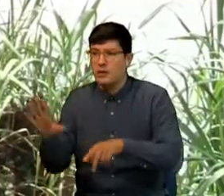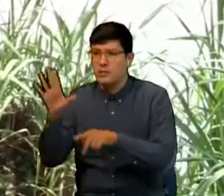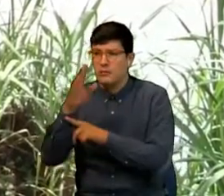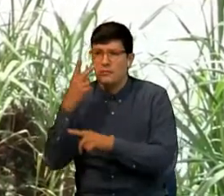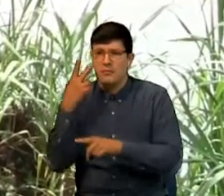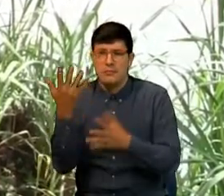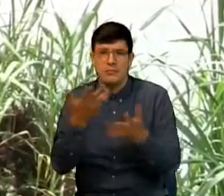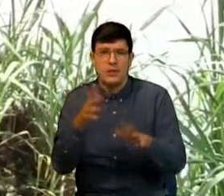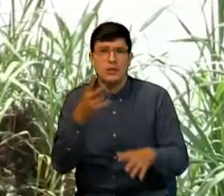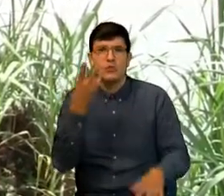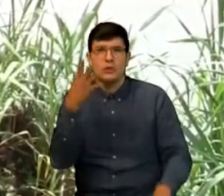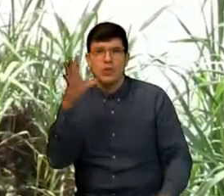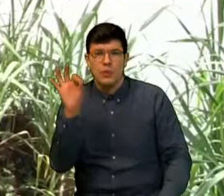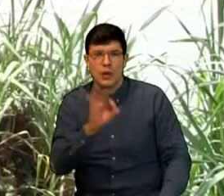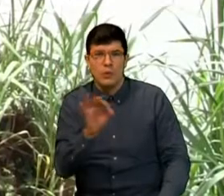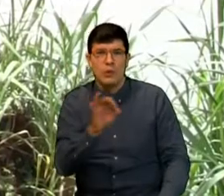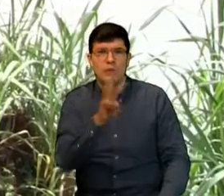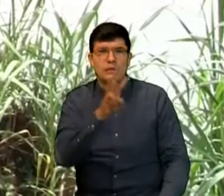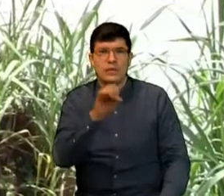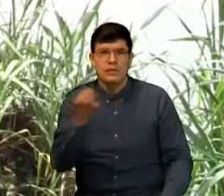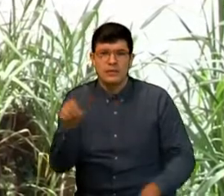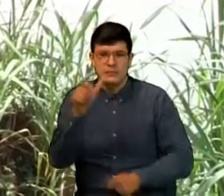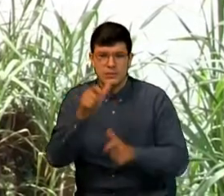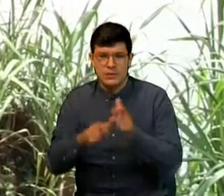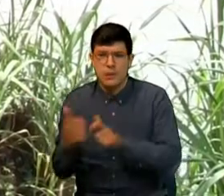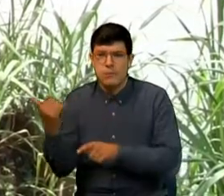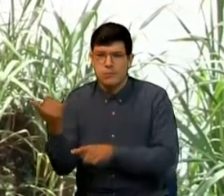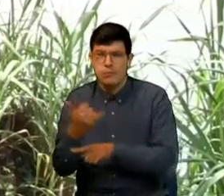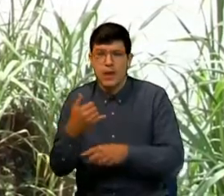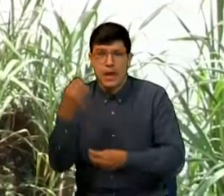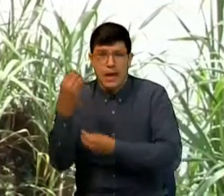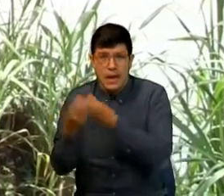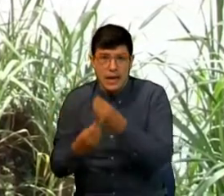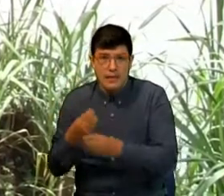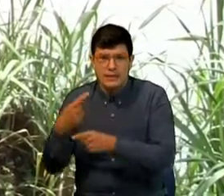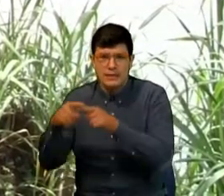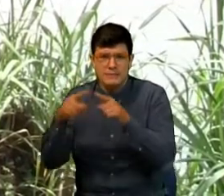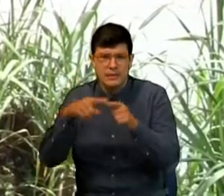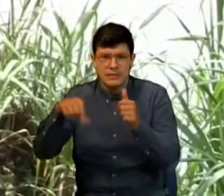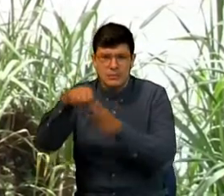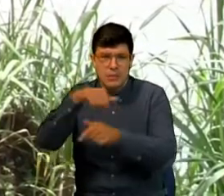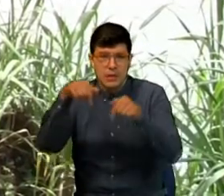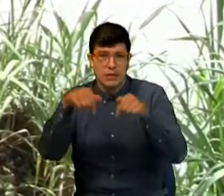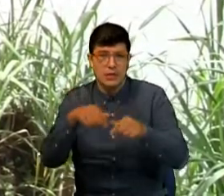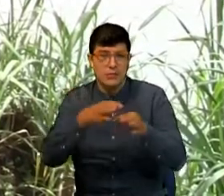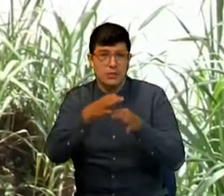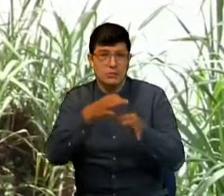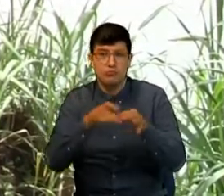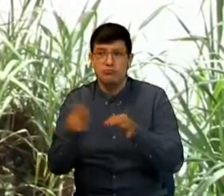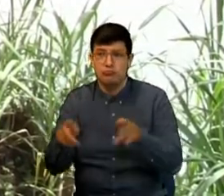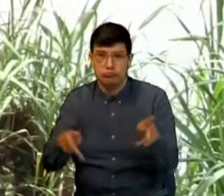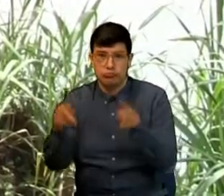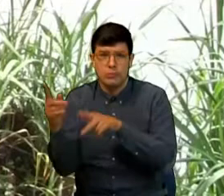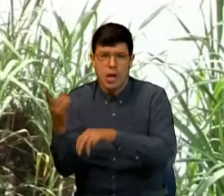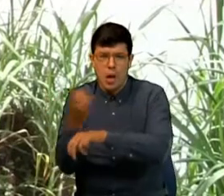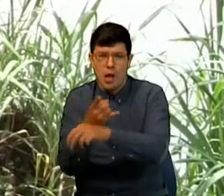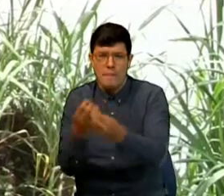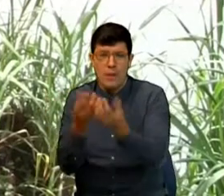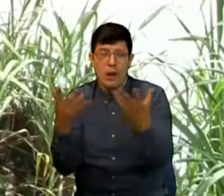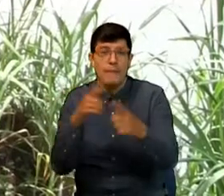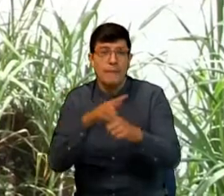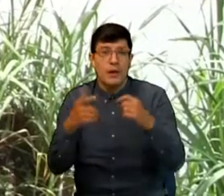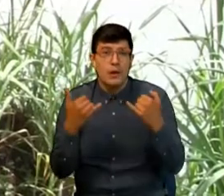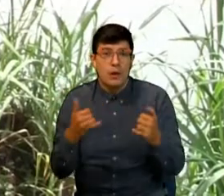de 250 y 300 personas que tienen que hacer diligencias en los cuatro municipios. Se espera que